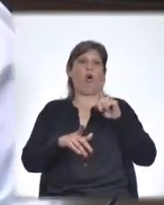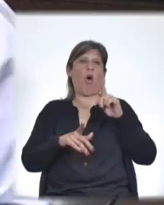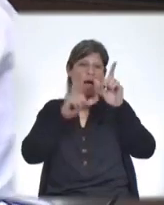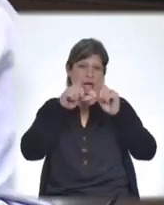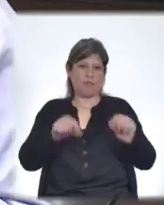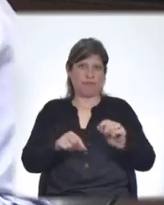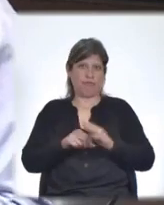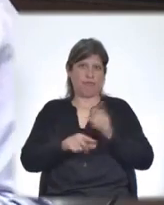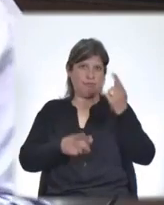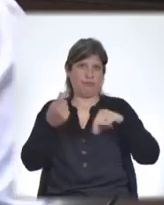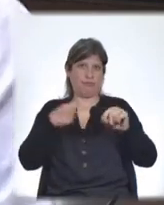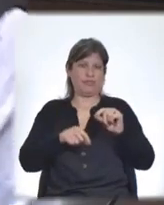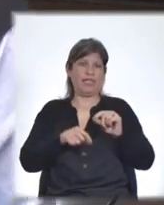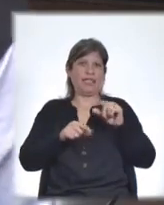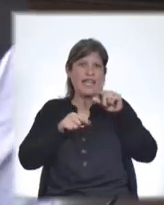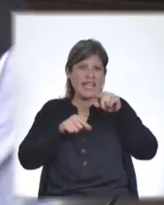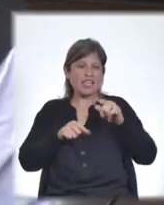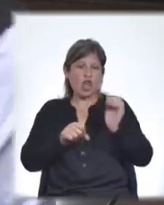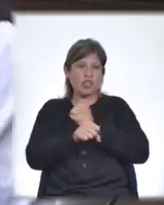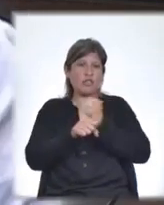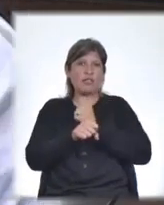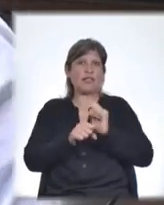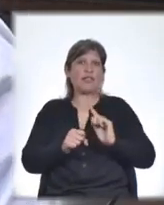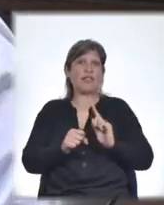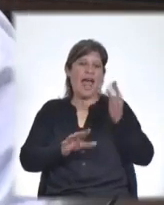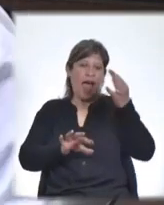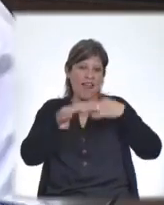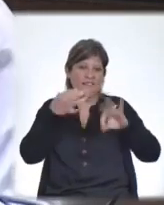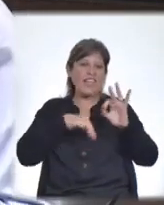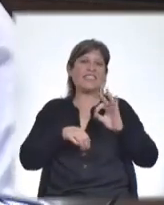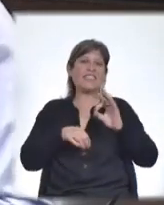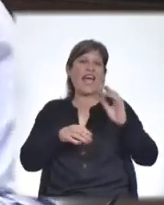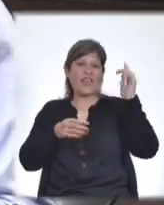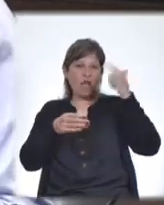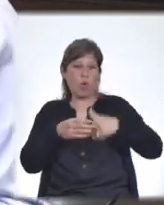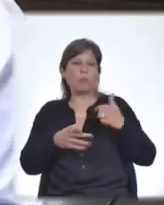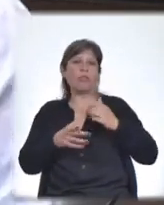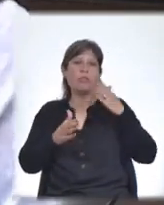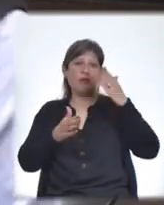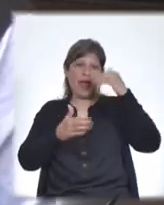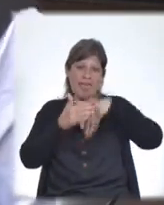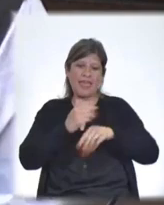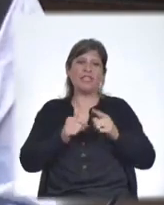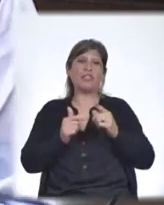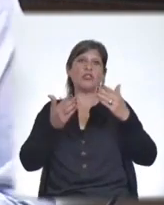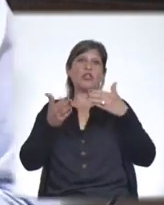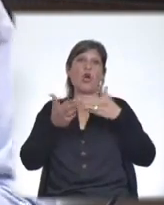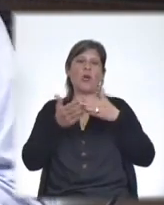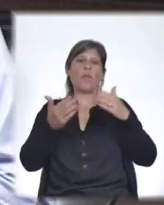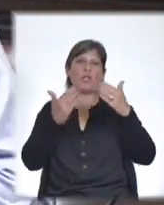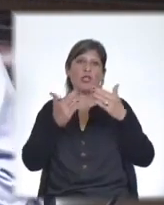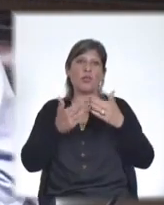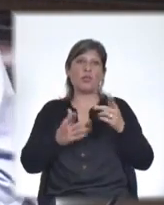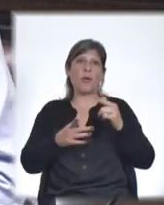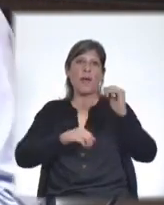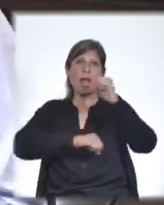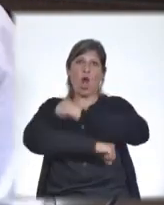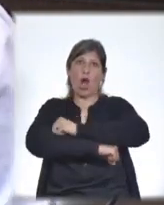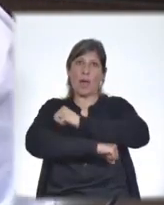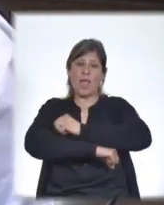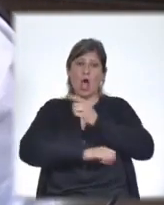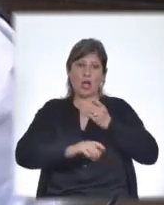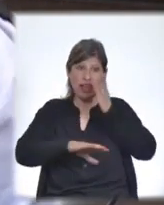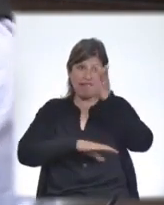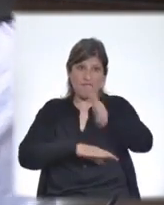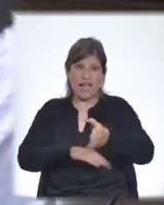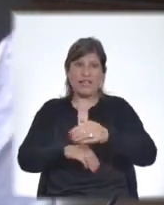en la Cámara a la venta de combustibles dentro del puerto de Montevideo, por ejemplo, para los camiones que allí van, porque ahí